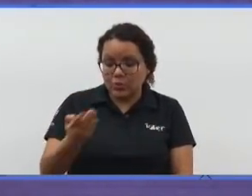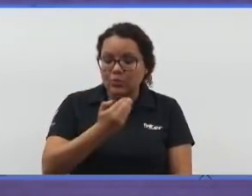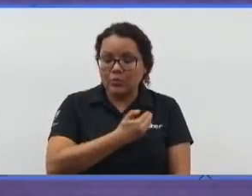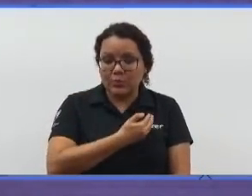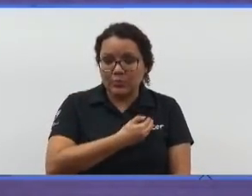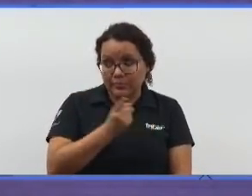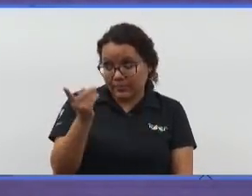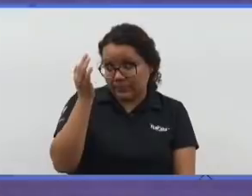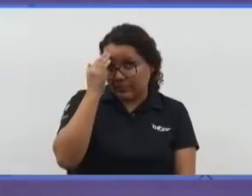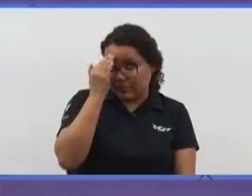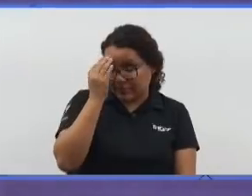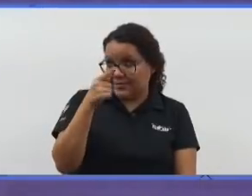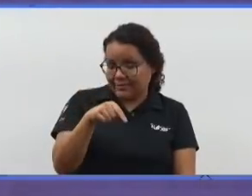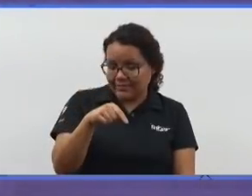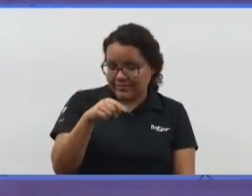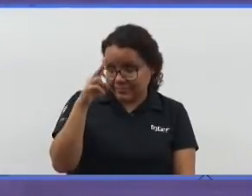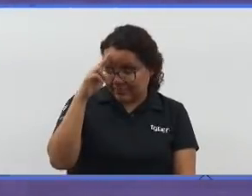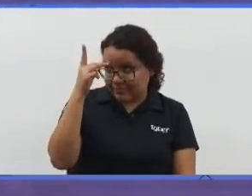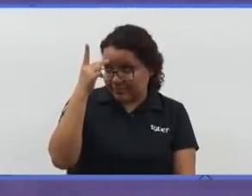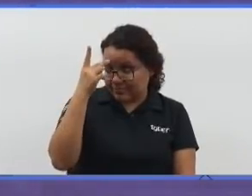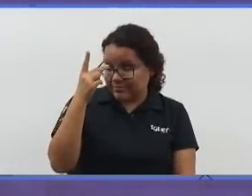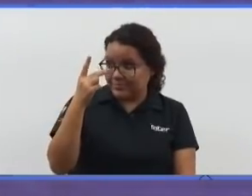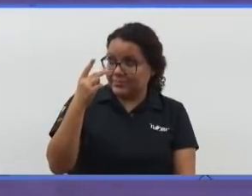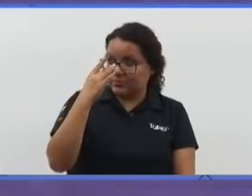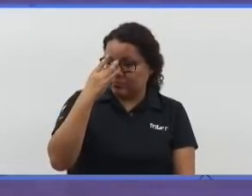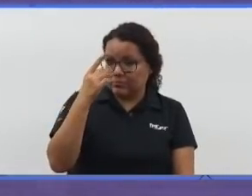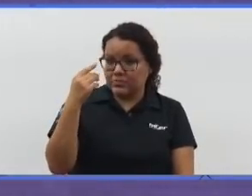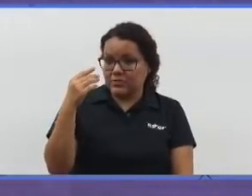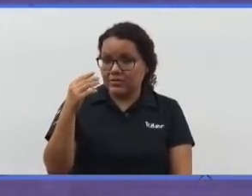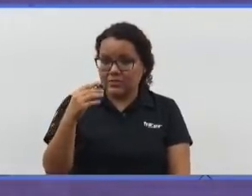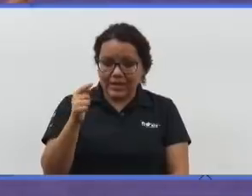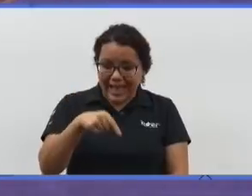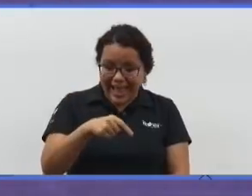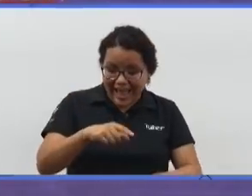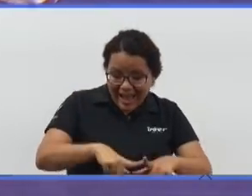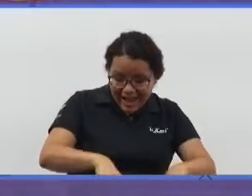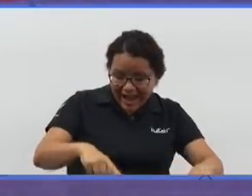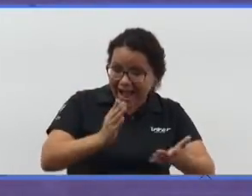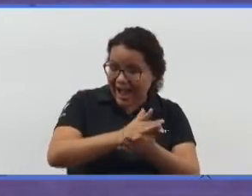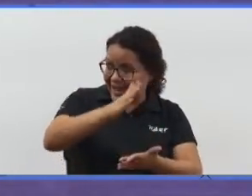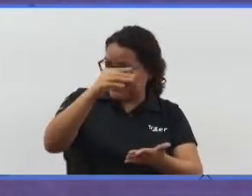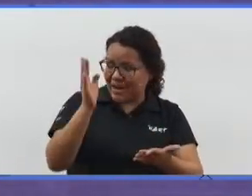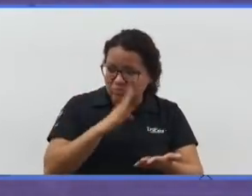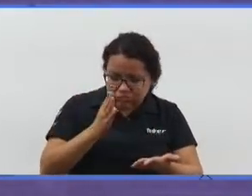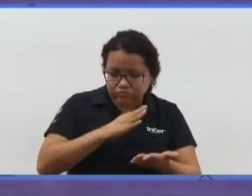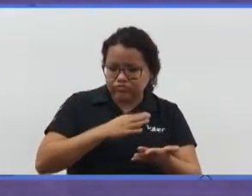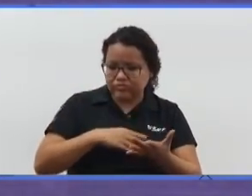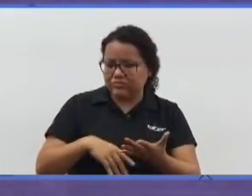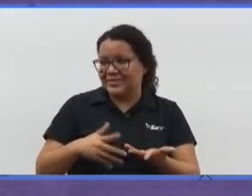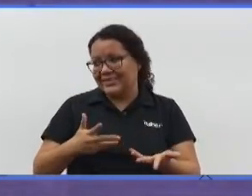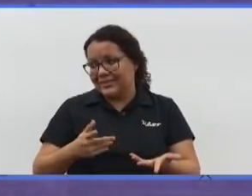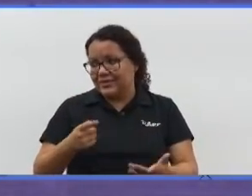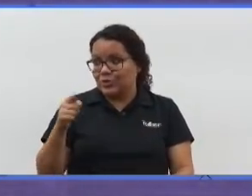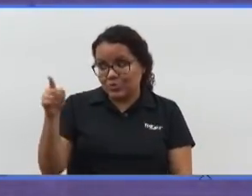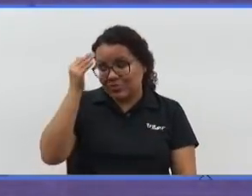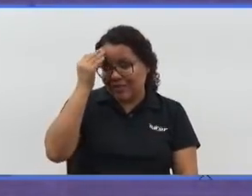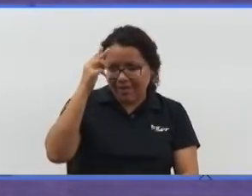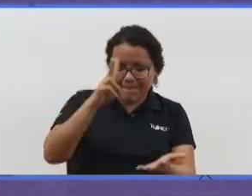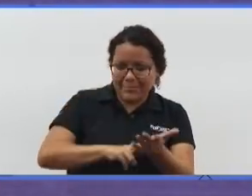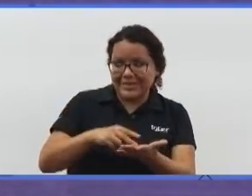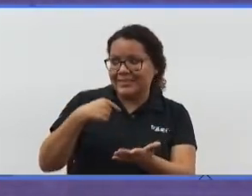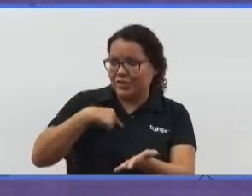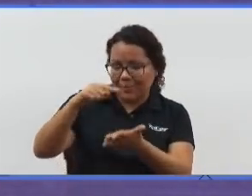tú sabes lo que puede causar esto contaminación y las plagas y los animales y no sé que tú sabes que te puedo cancelar la visa